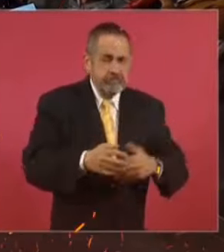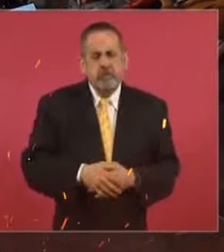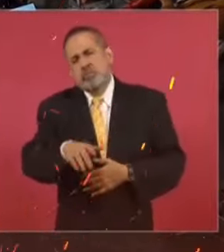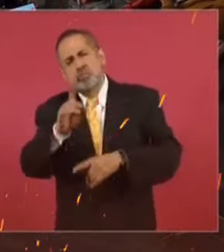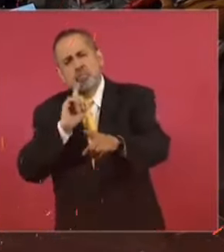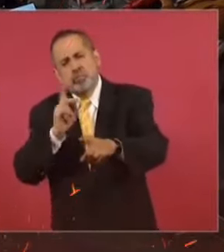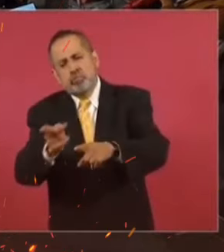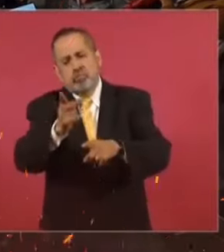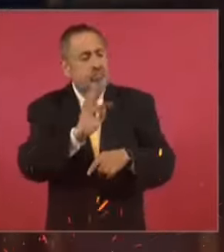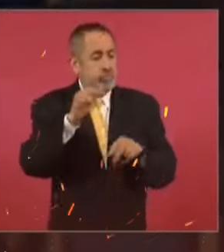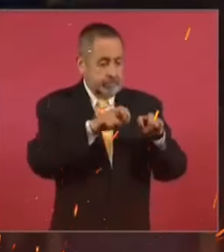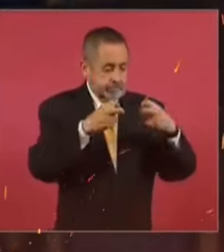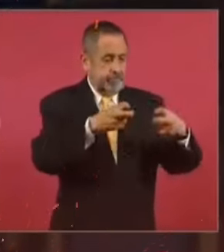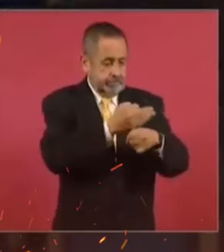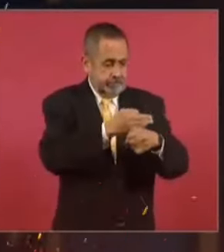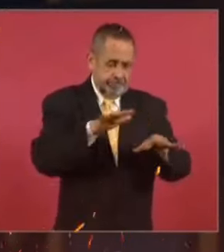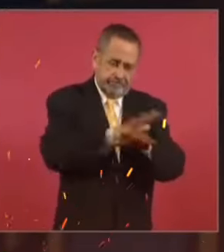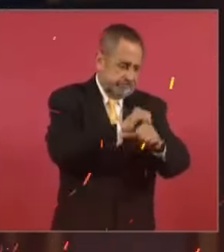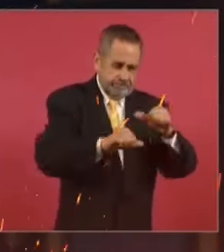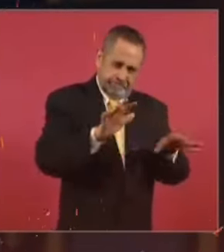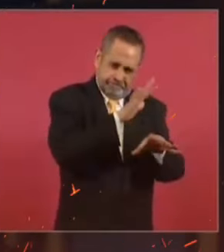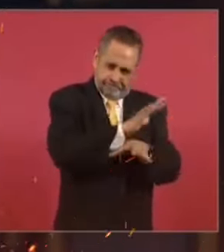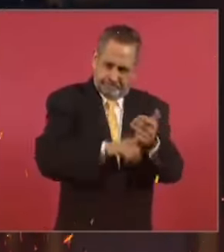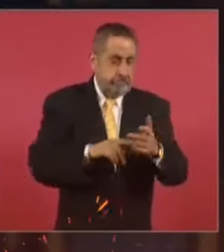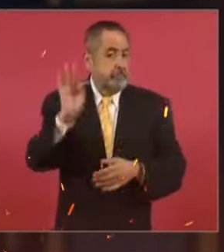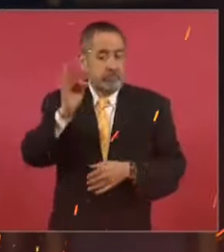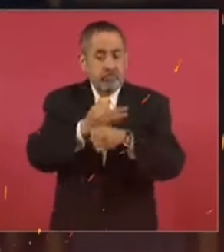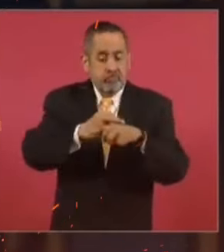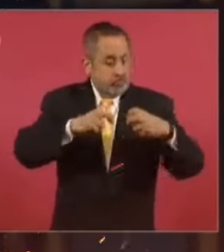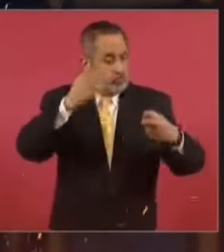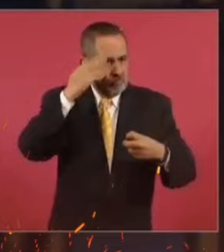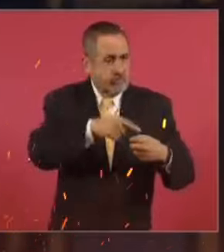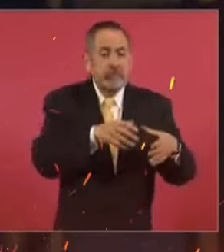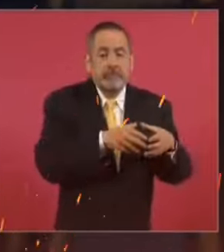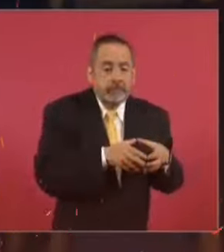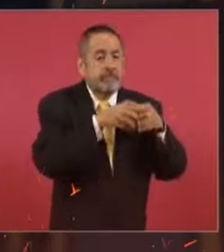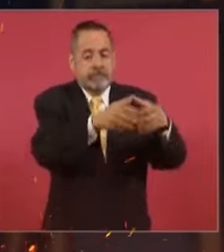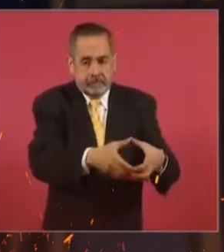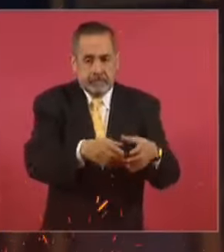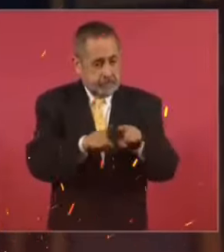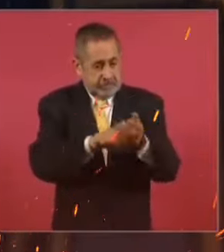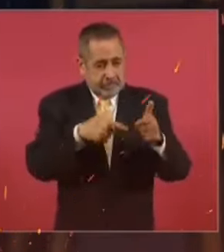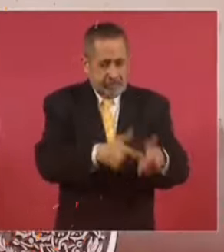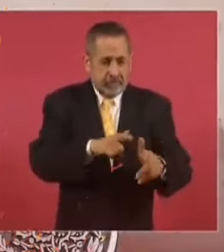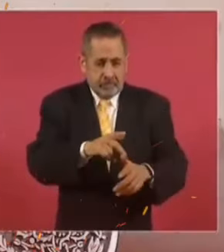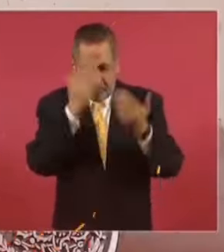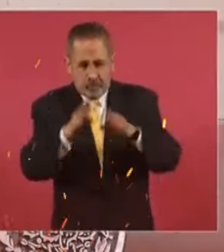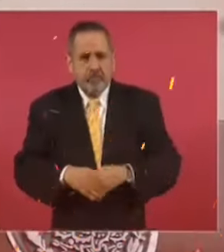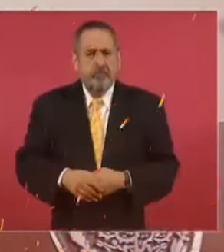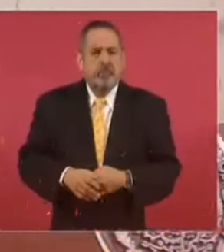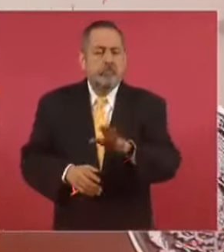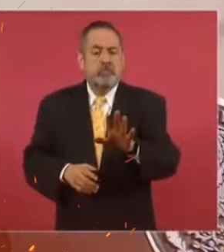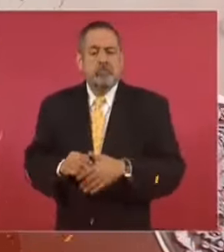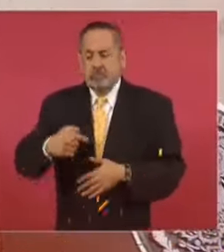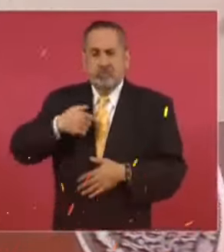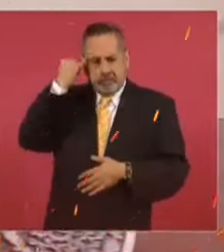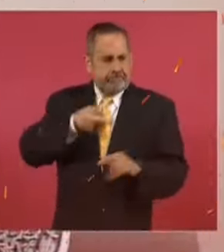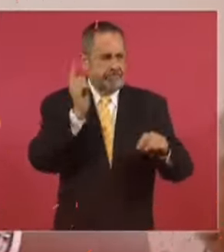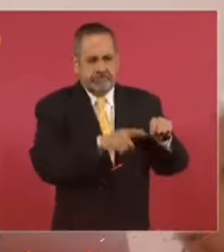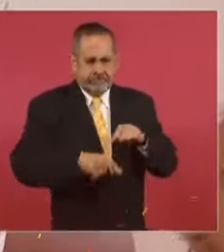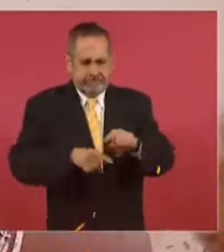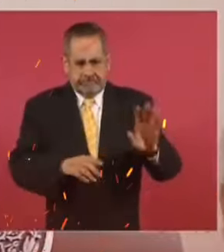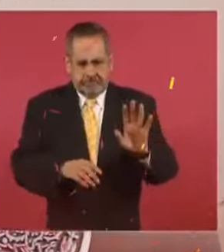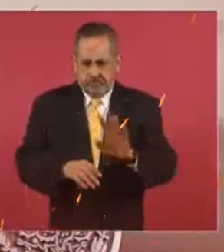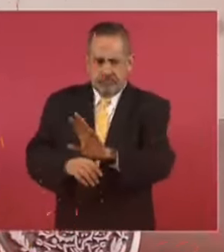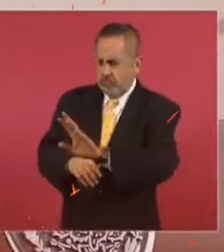cambiara la actual conformación del Pleno? Es decir, que algunos ministros actuales de hoy no estuvieran en caso de aprobarse esta reforma. Yo soy porque no se elimine a nadie. ¿Que cumplan